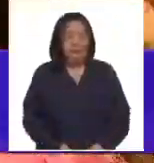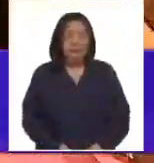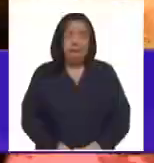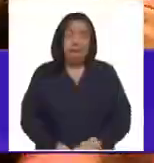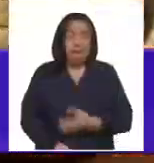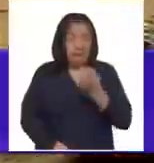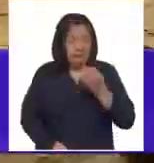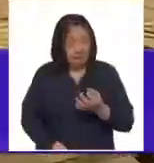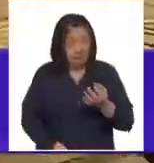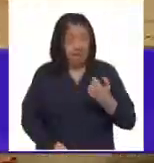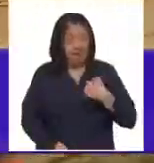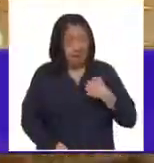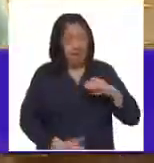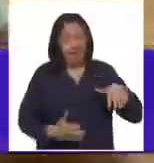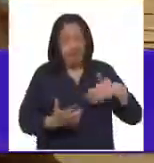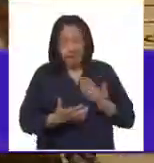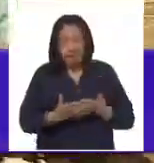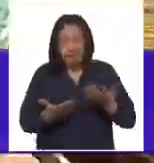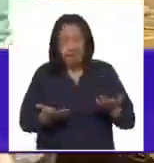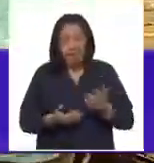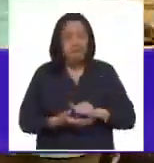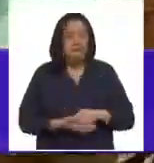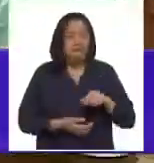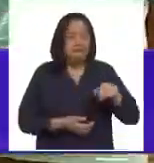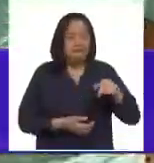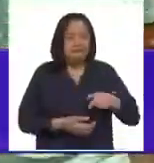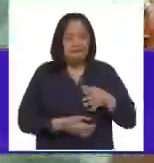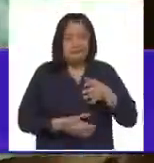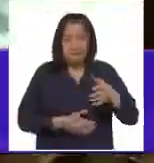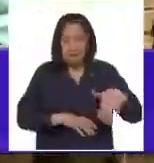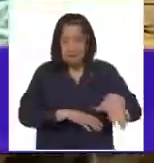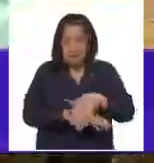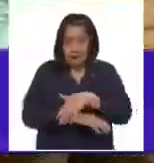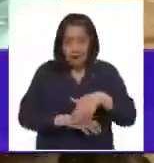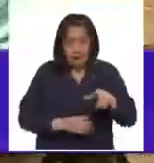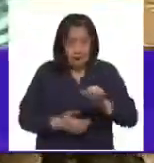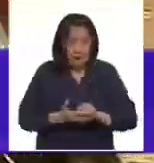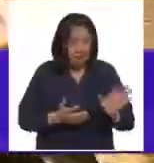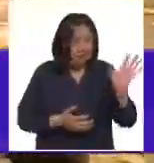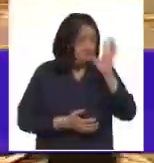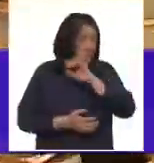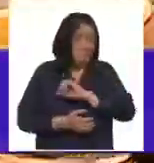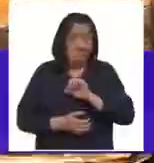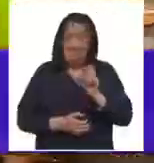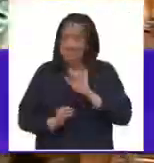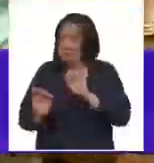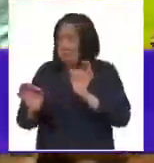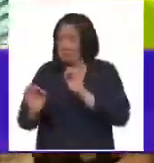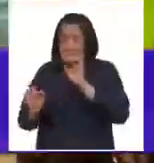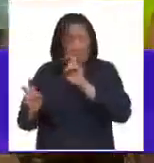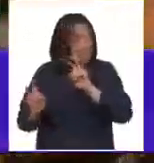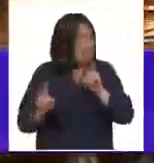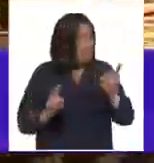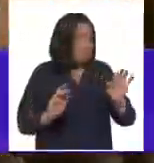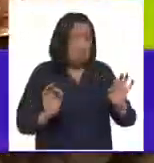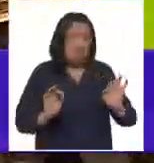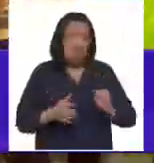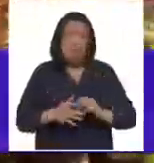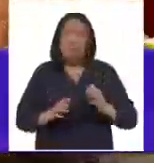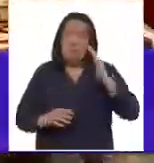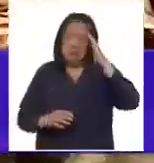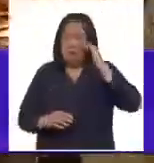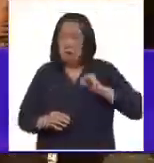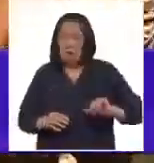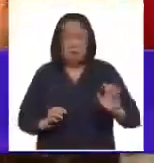Mira, la verdad, desde que he llegado al menos a esta cuadra de la avenida Andahuaylas, no he visto personal de Serenazgo de